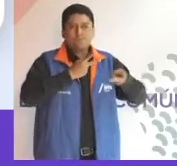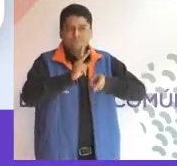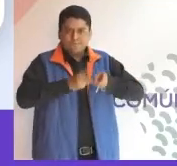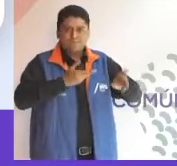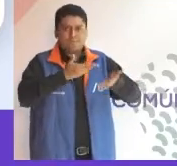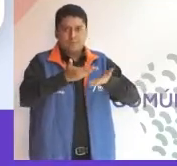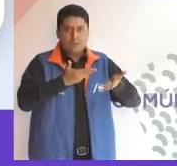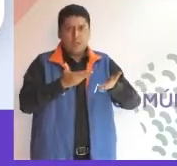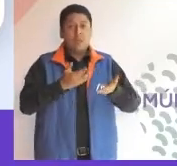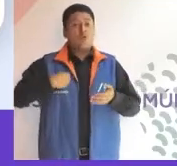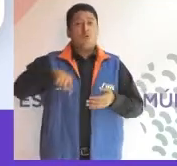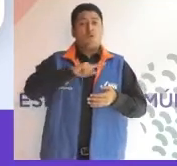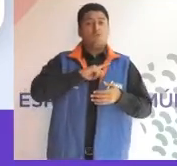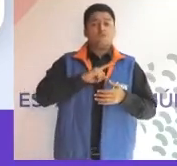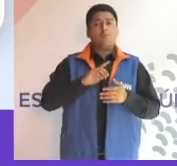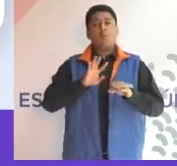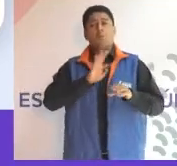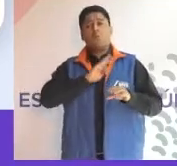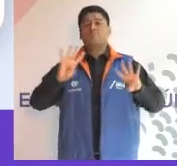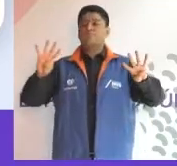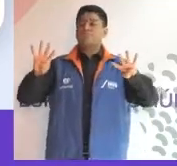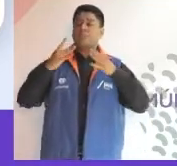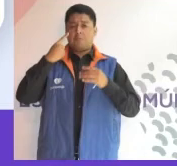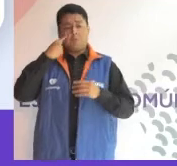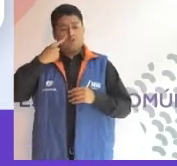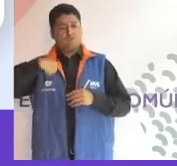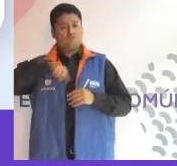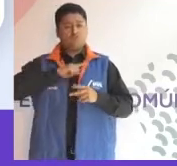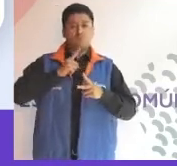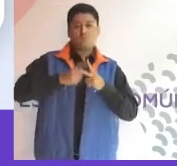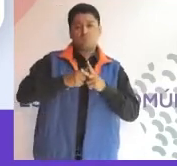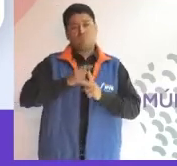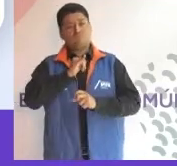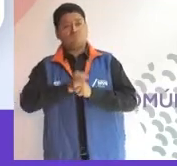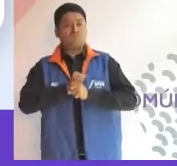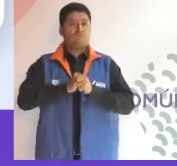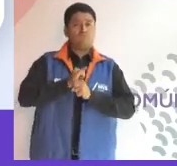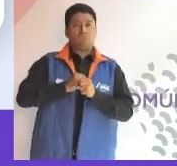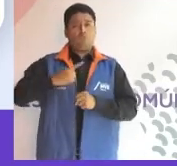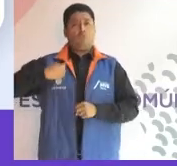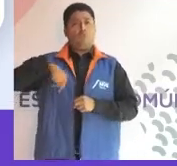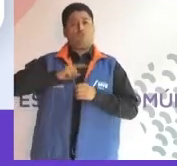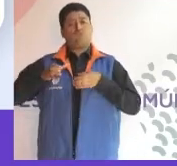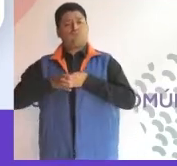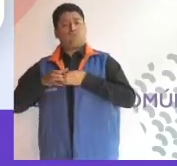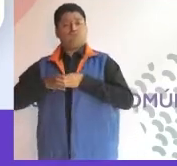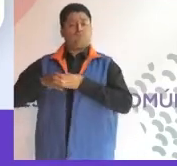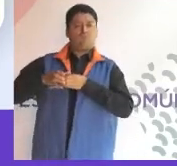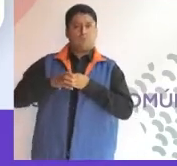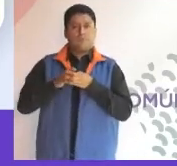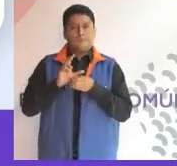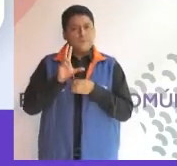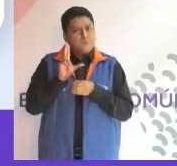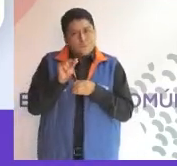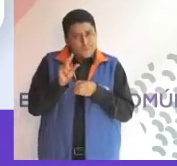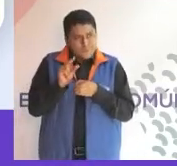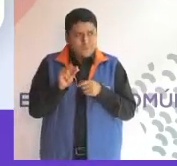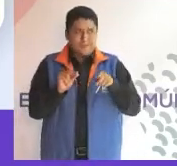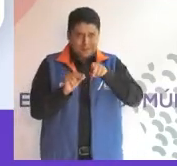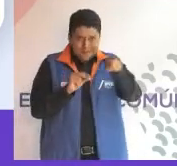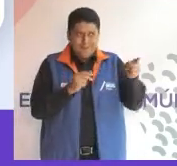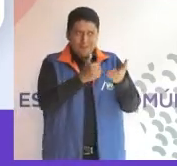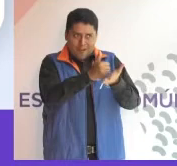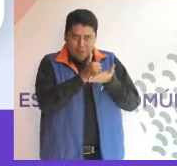que movemos ese indicador, esa estadística, sí le damos la preponderancia y